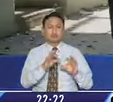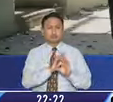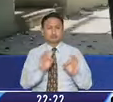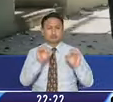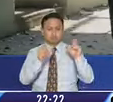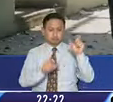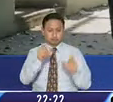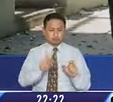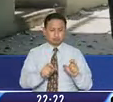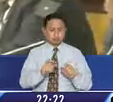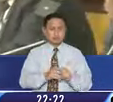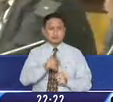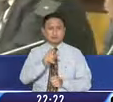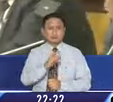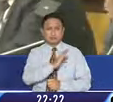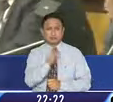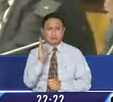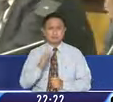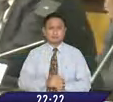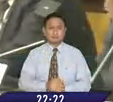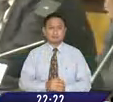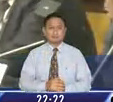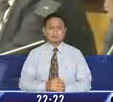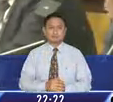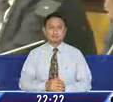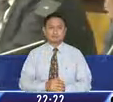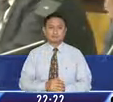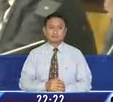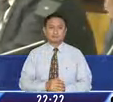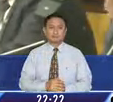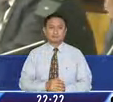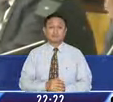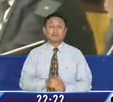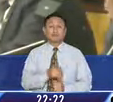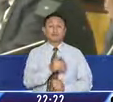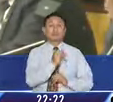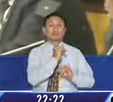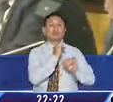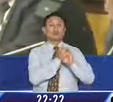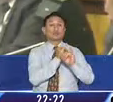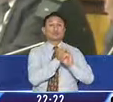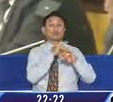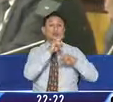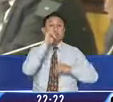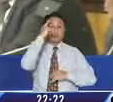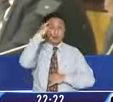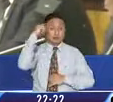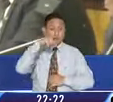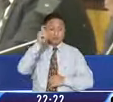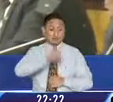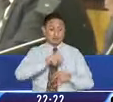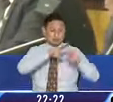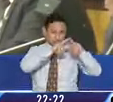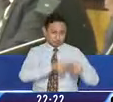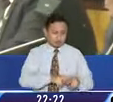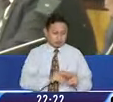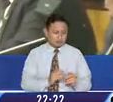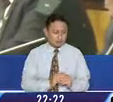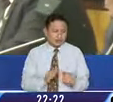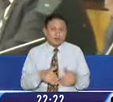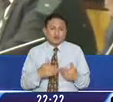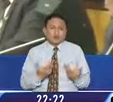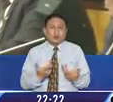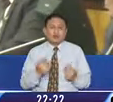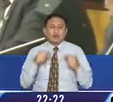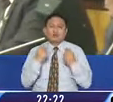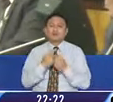reestructuración institucional. El crimen se ha infiltrado en muchas instituciones y que tienen que ser depuradas. ¿Cómo vamos a combatir al